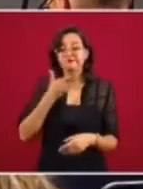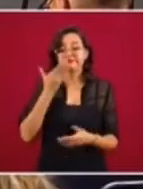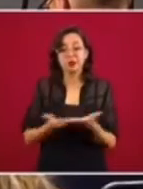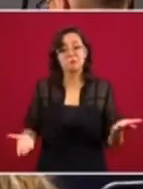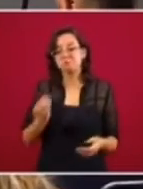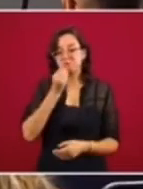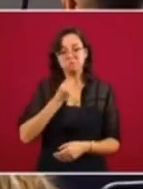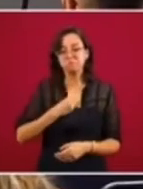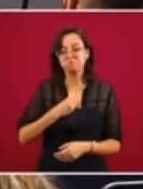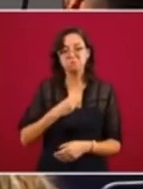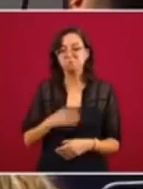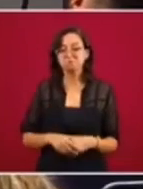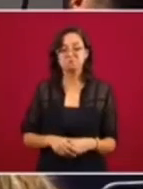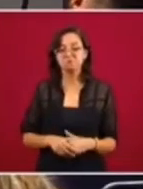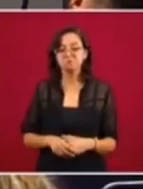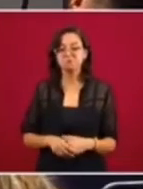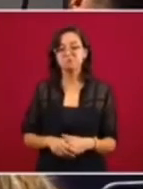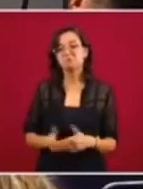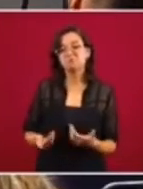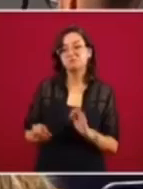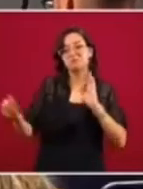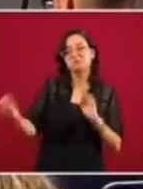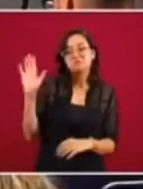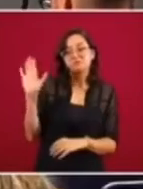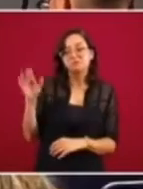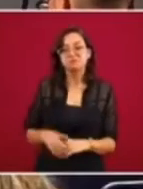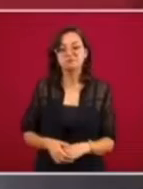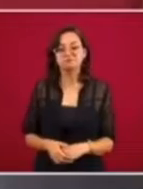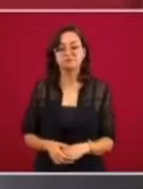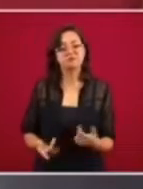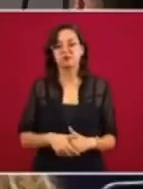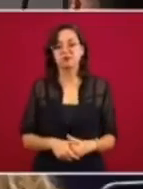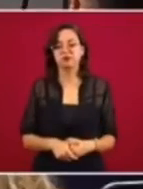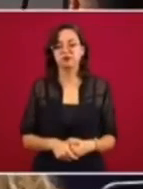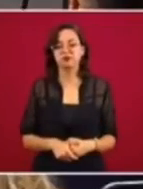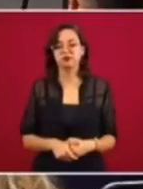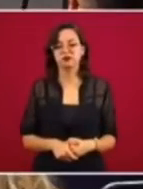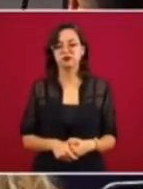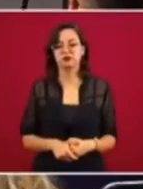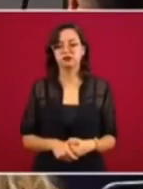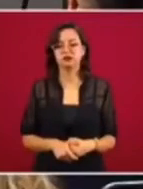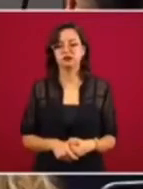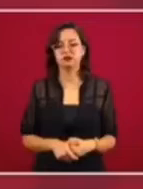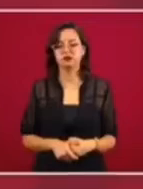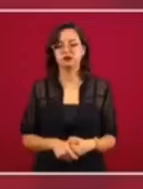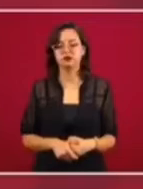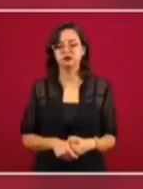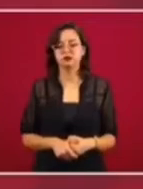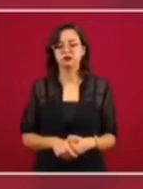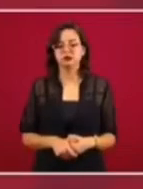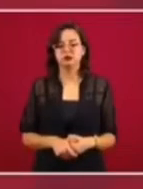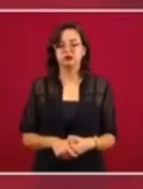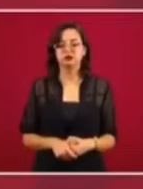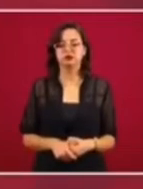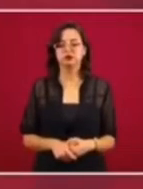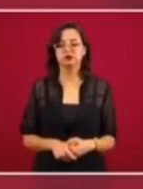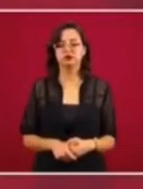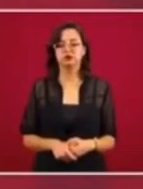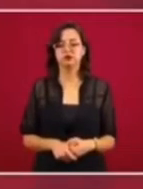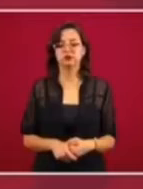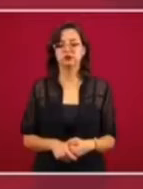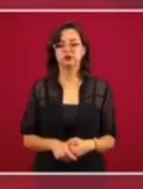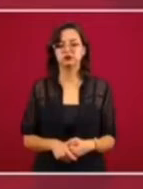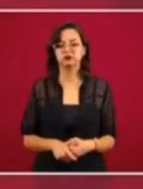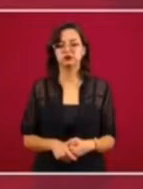pues, no. Es de lejos. Y así vamos a continuar. Estamos trabajando para